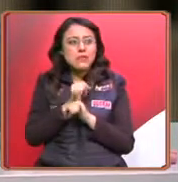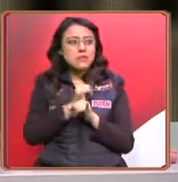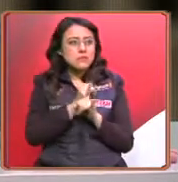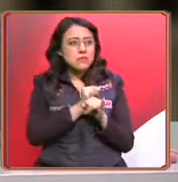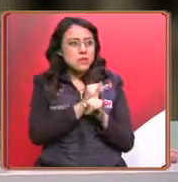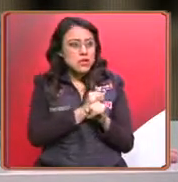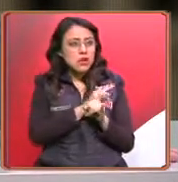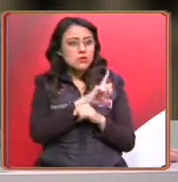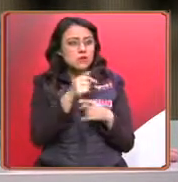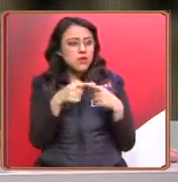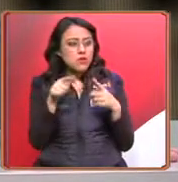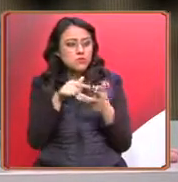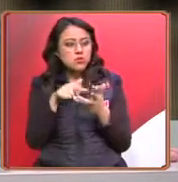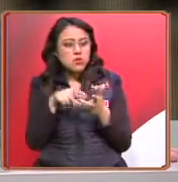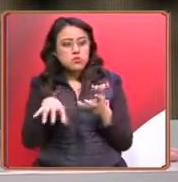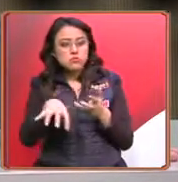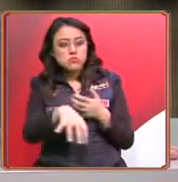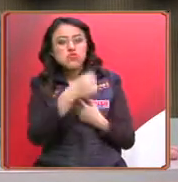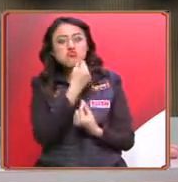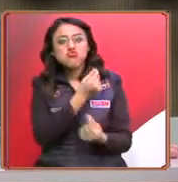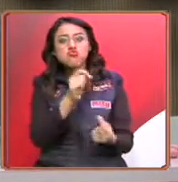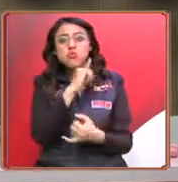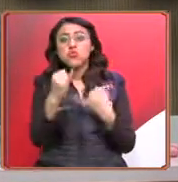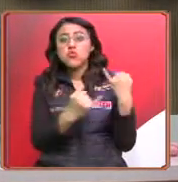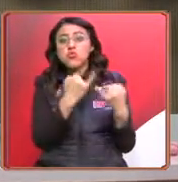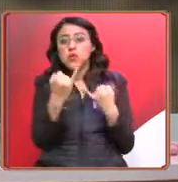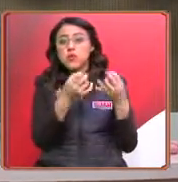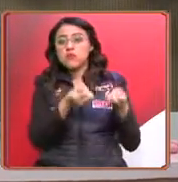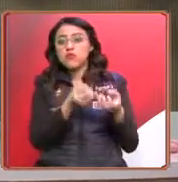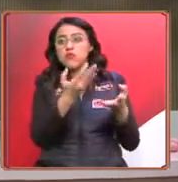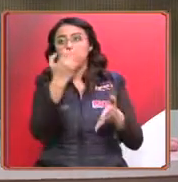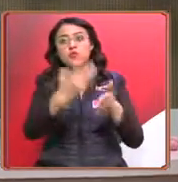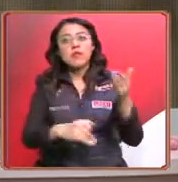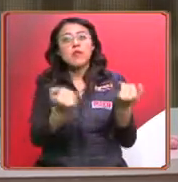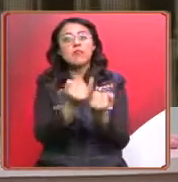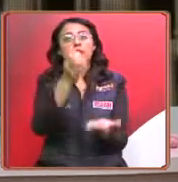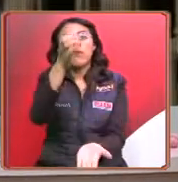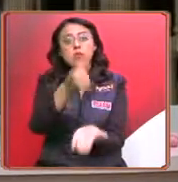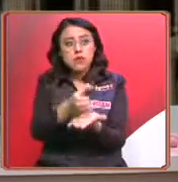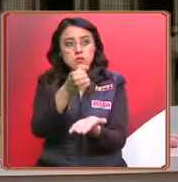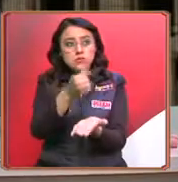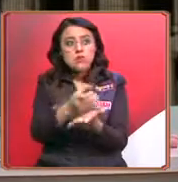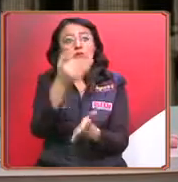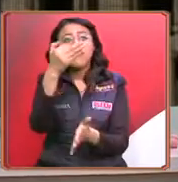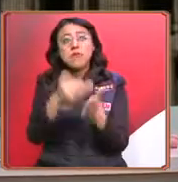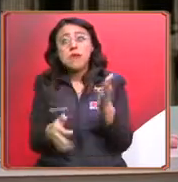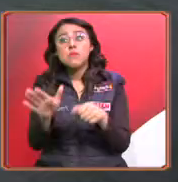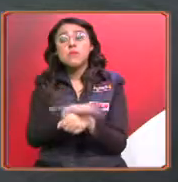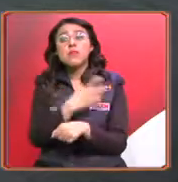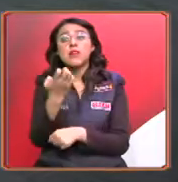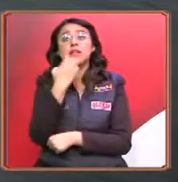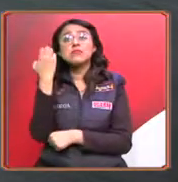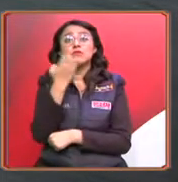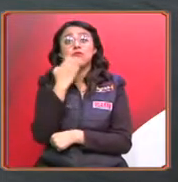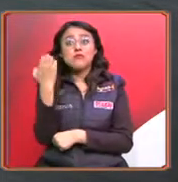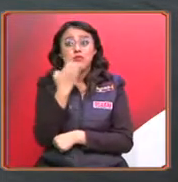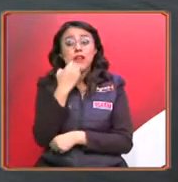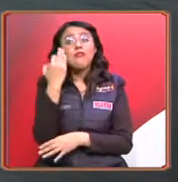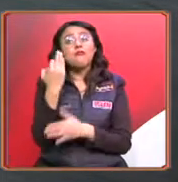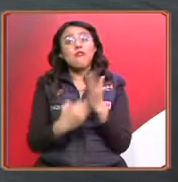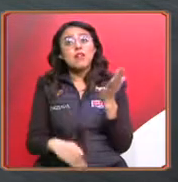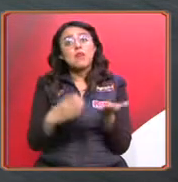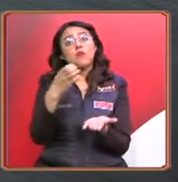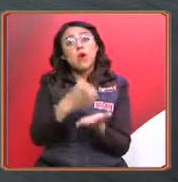Lo investigamos, y hay varias zonas donde los niños al recibir un juguete también les hacen falta libretas, porque para la escuela les hacen falta libretas.